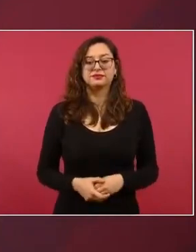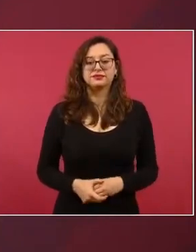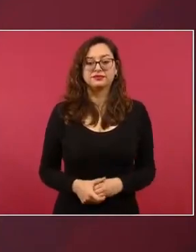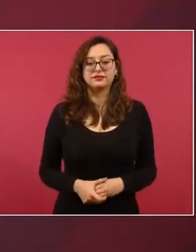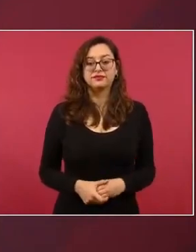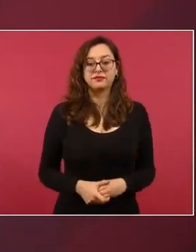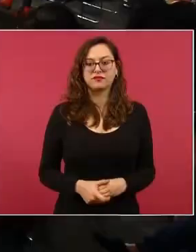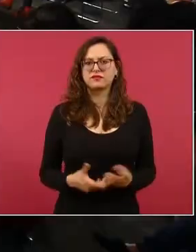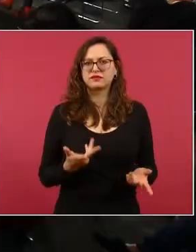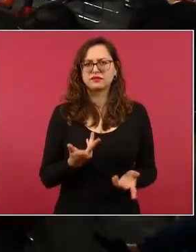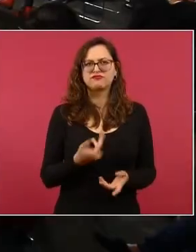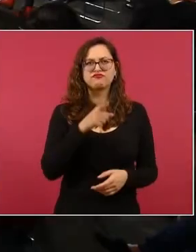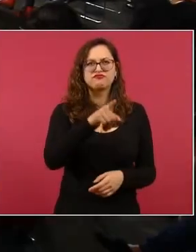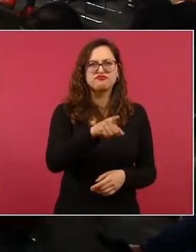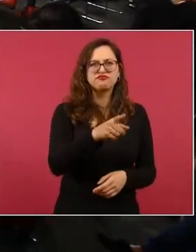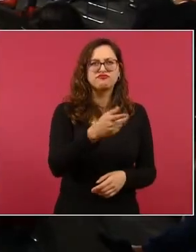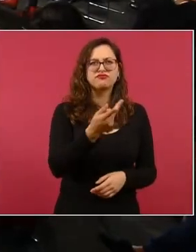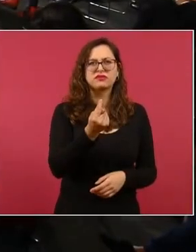Y cámbienle.